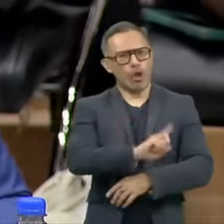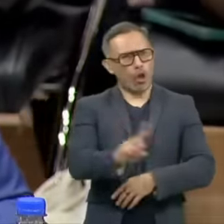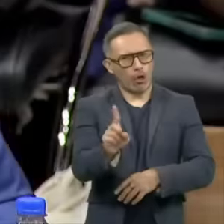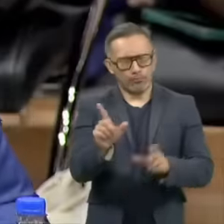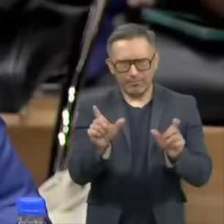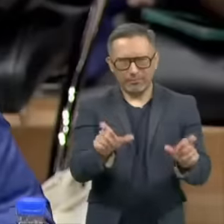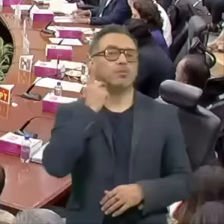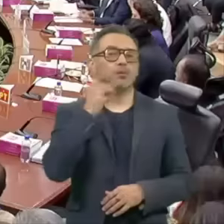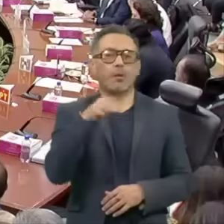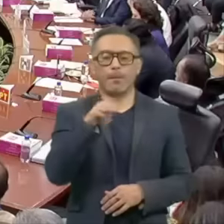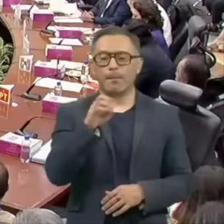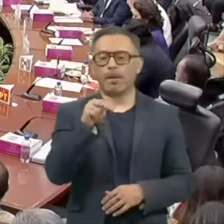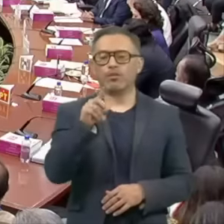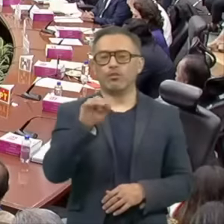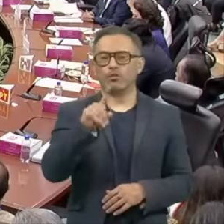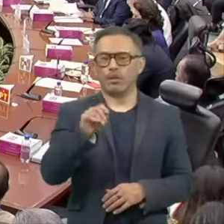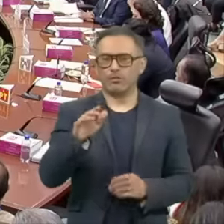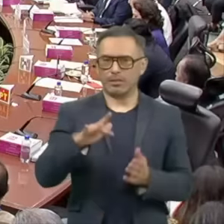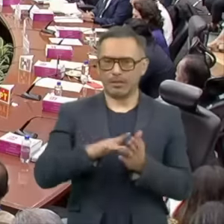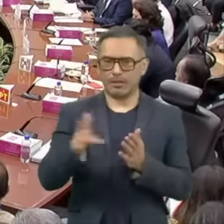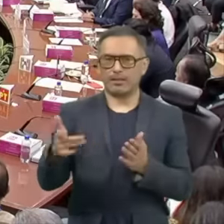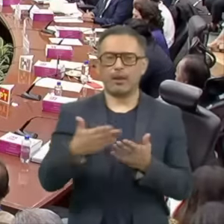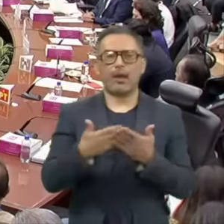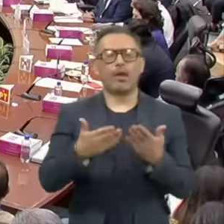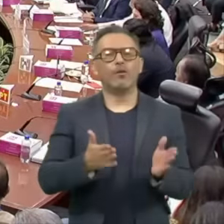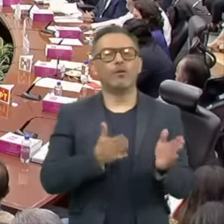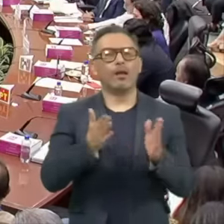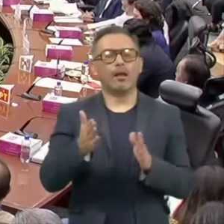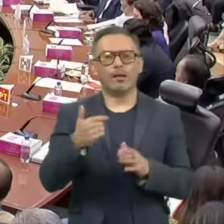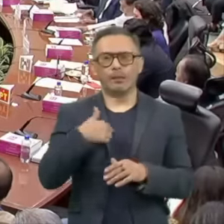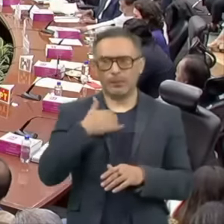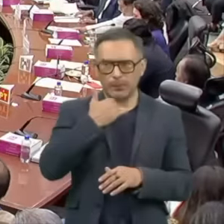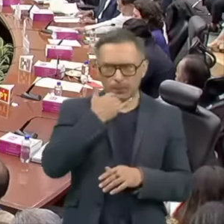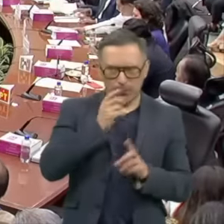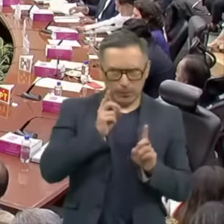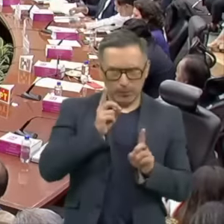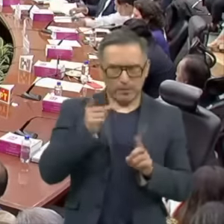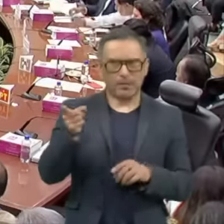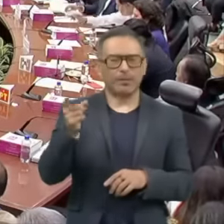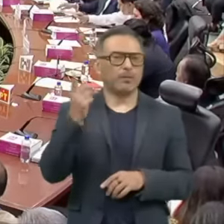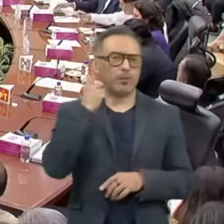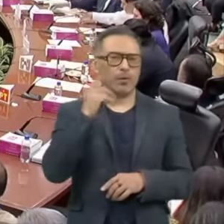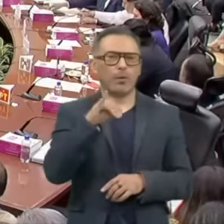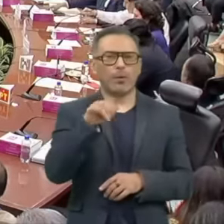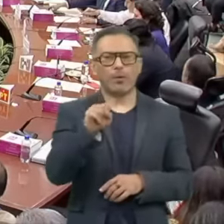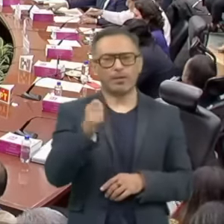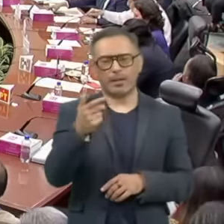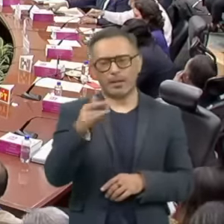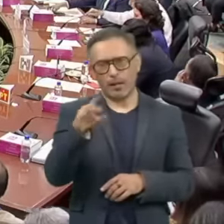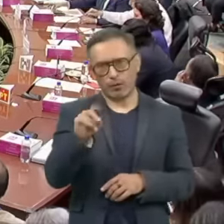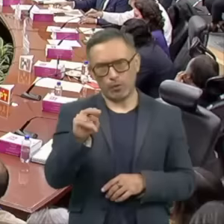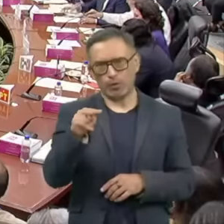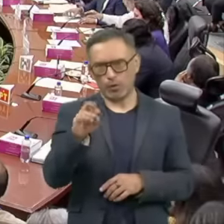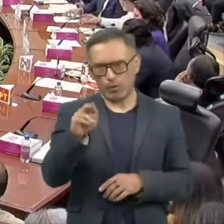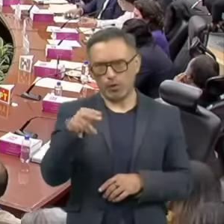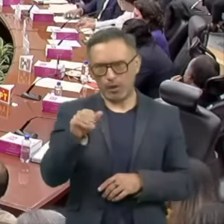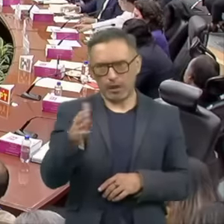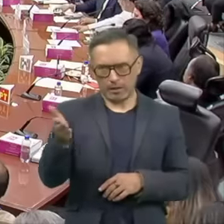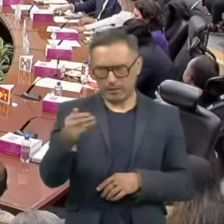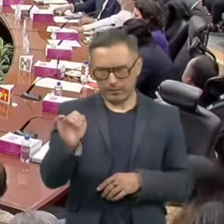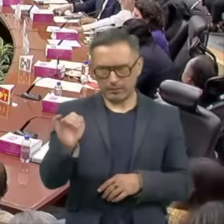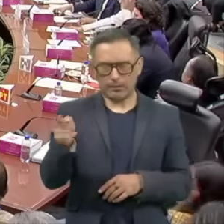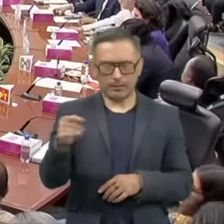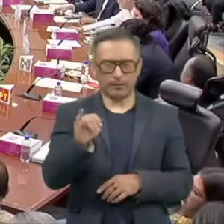del artículo 54. Hará uso de la palabra, ahora sí, si no me equivoco, diputado José Gerardo Fernández Noroña, ¿sí? Sí, así